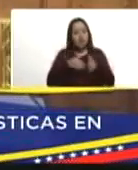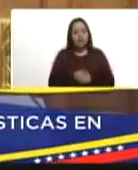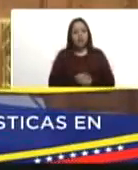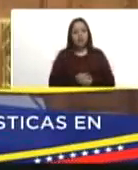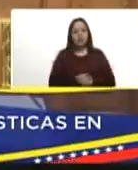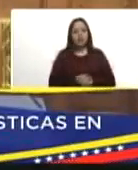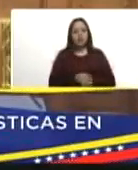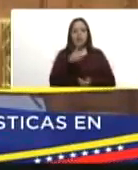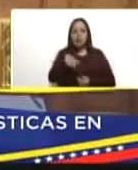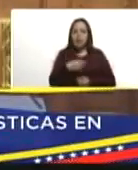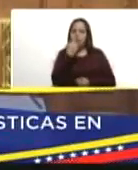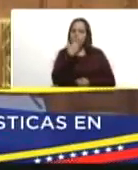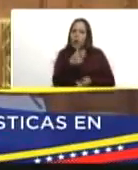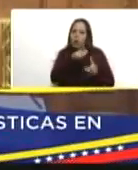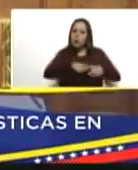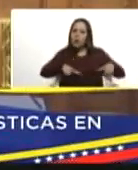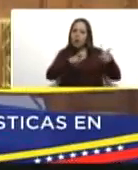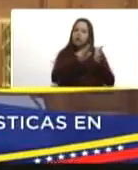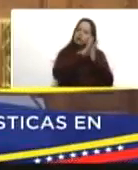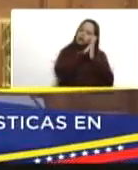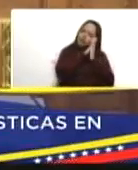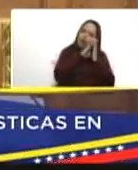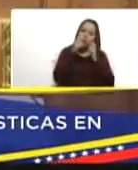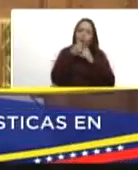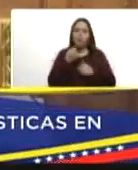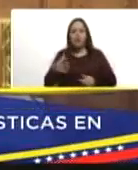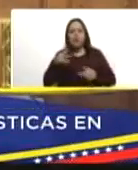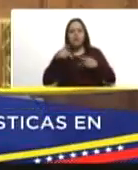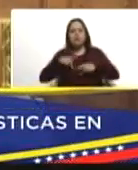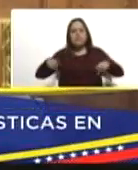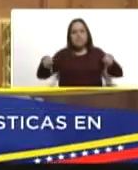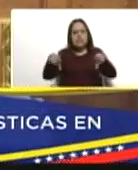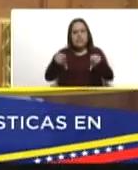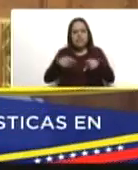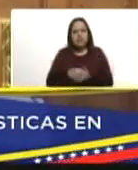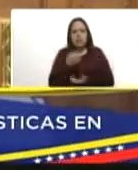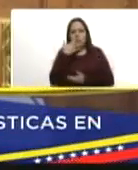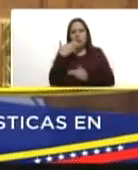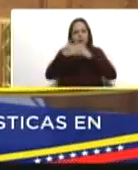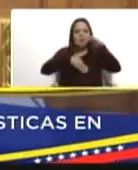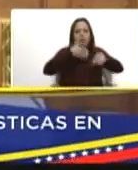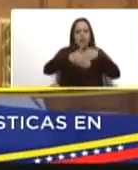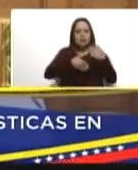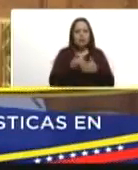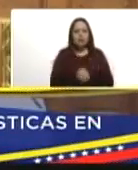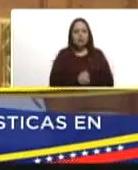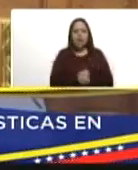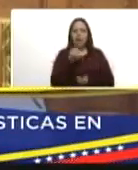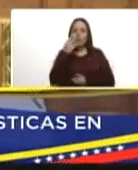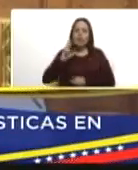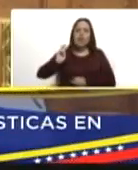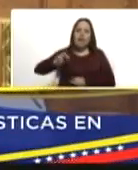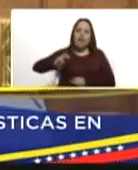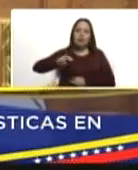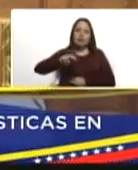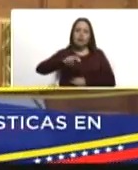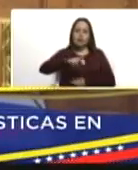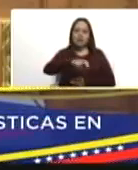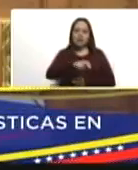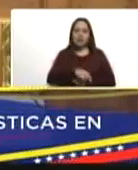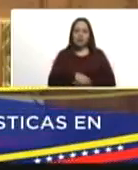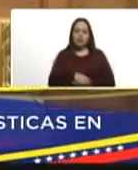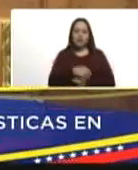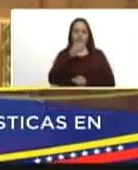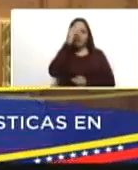de una buena posada una buena piscina una buena playa una buena caminata